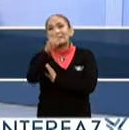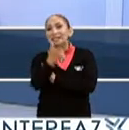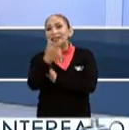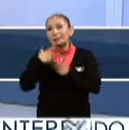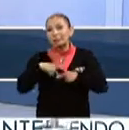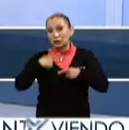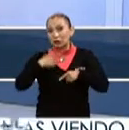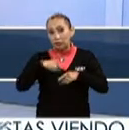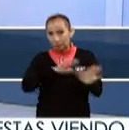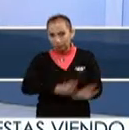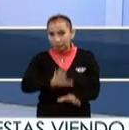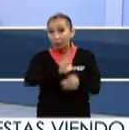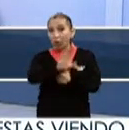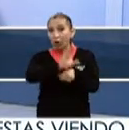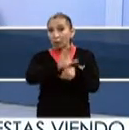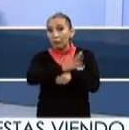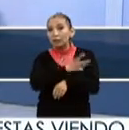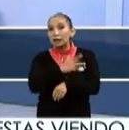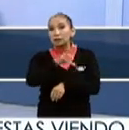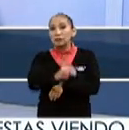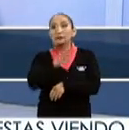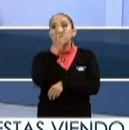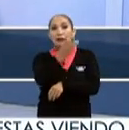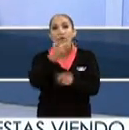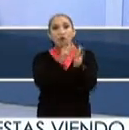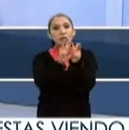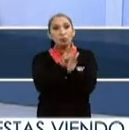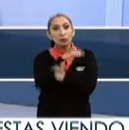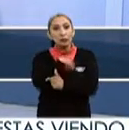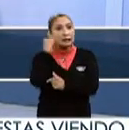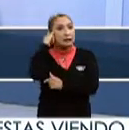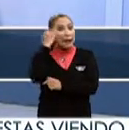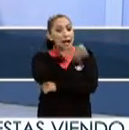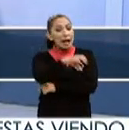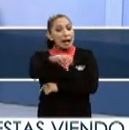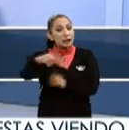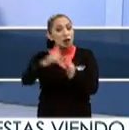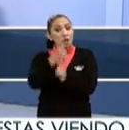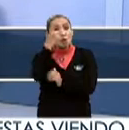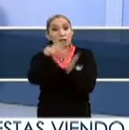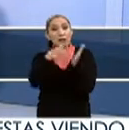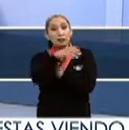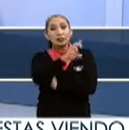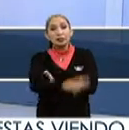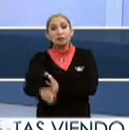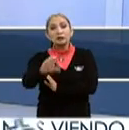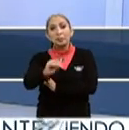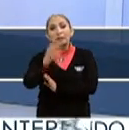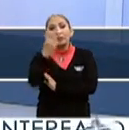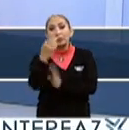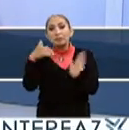734.127 personas. Colombia tiene 83 grupos indígenas con